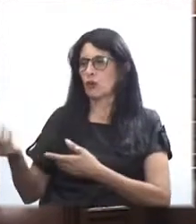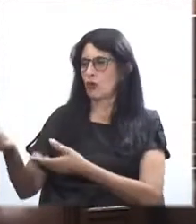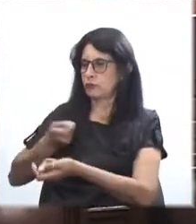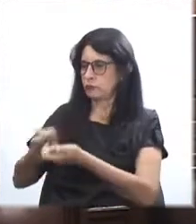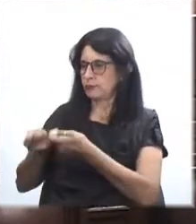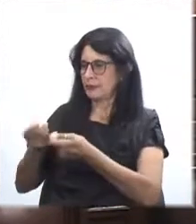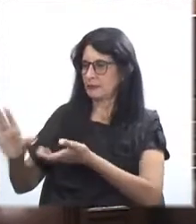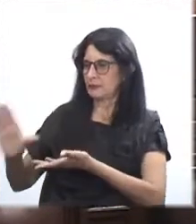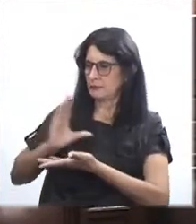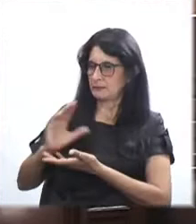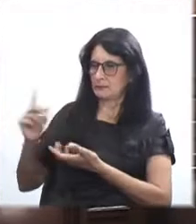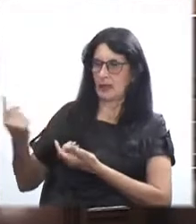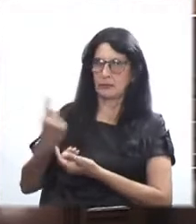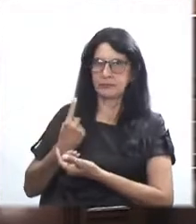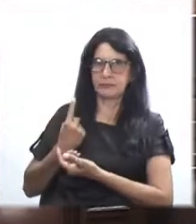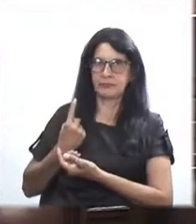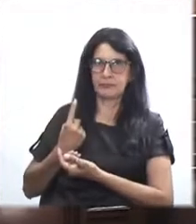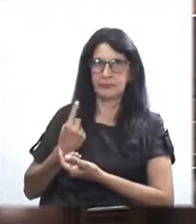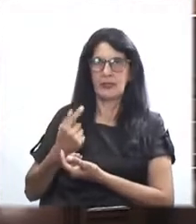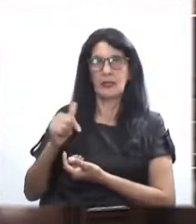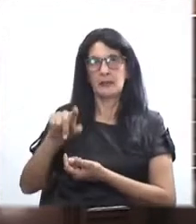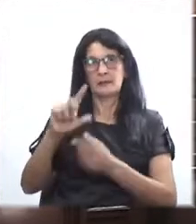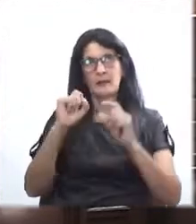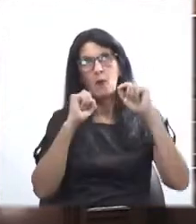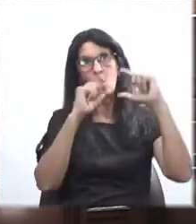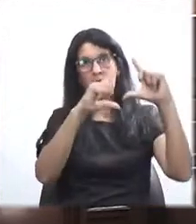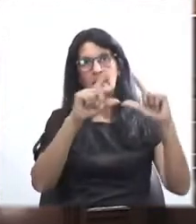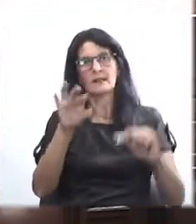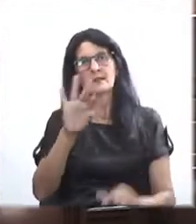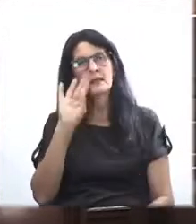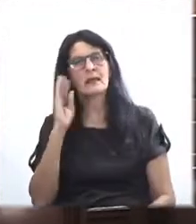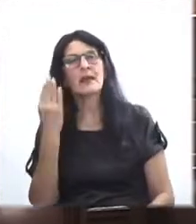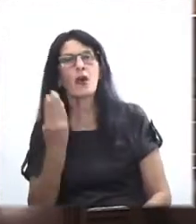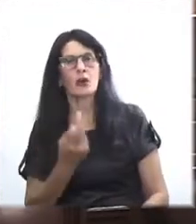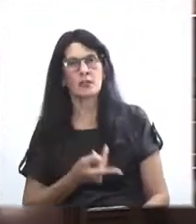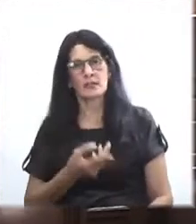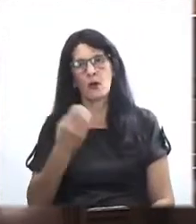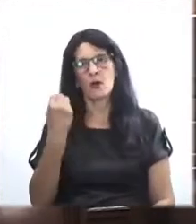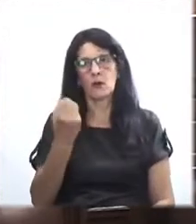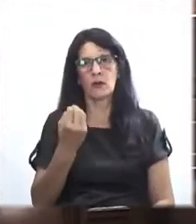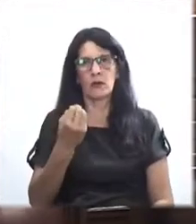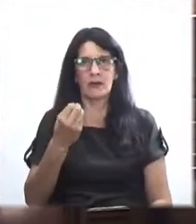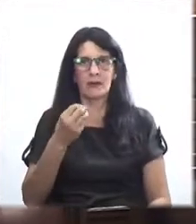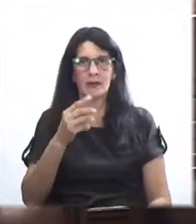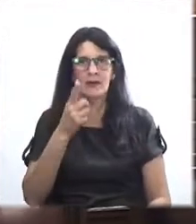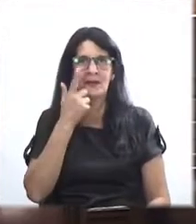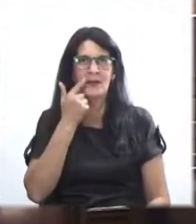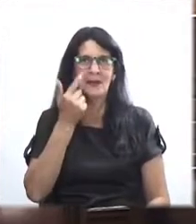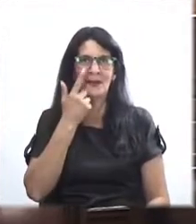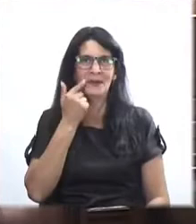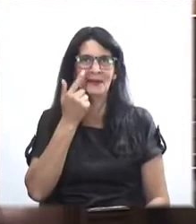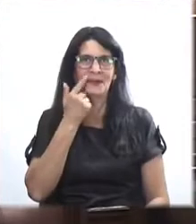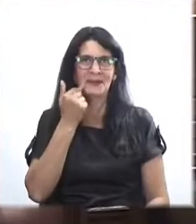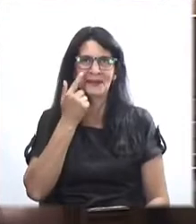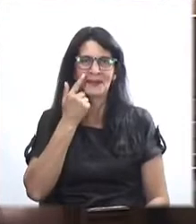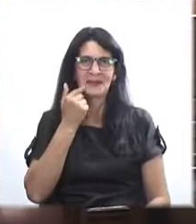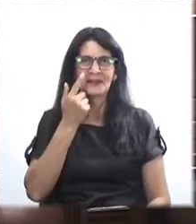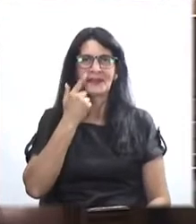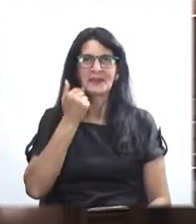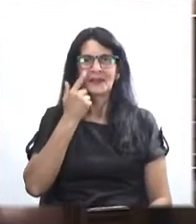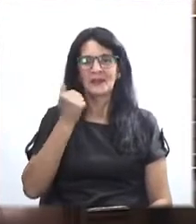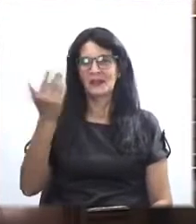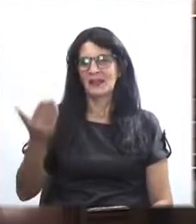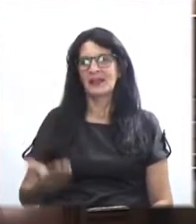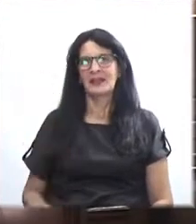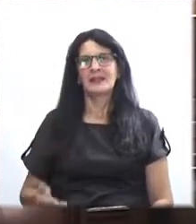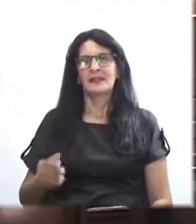Lo que en el derecho, que acá hay mucha conformación jurídica, se le conoce como hombre de paja. El testaferro es la